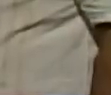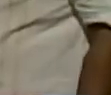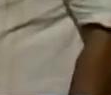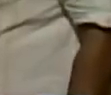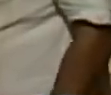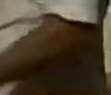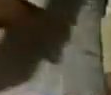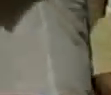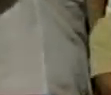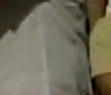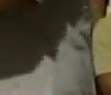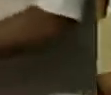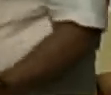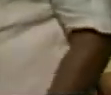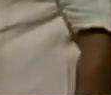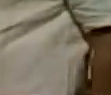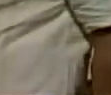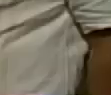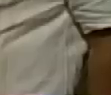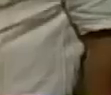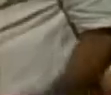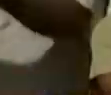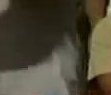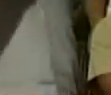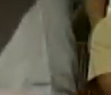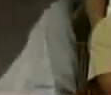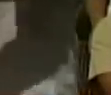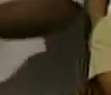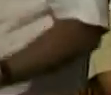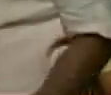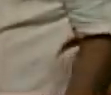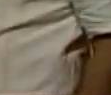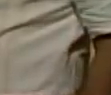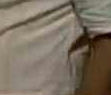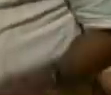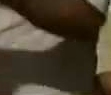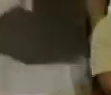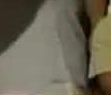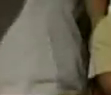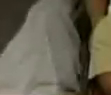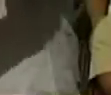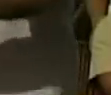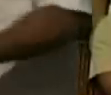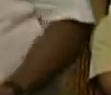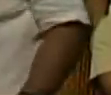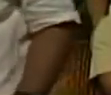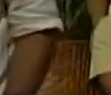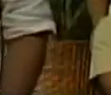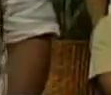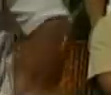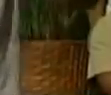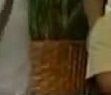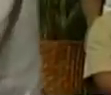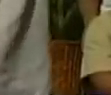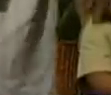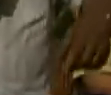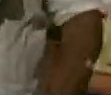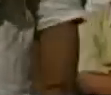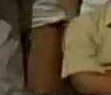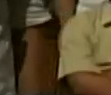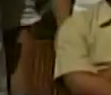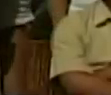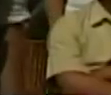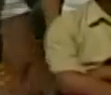modelo productivo que te digan privatiza la educación, privatiza la salud, elimina las pensiones, elimina